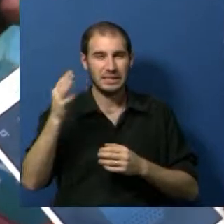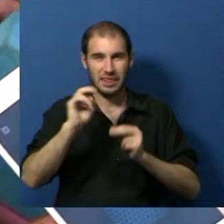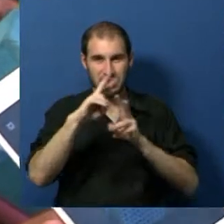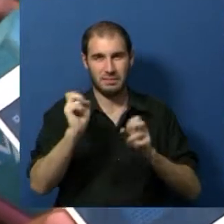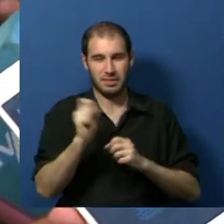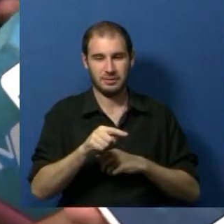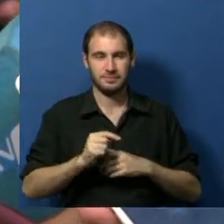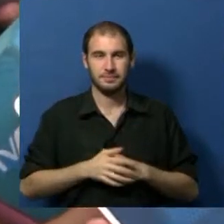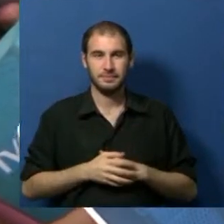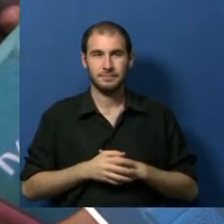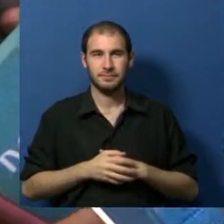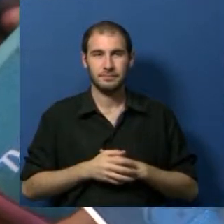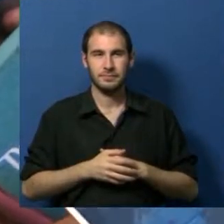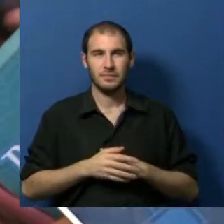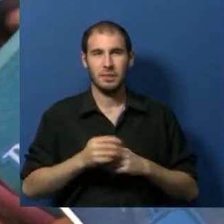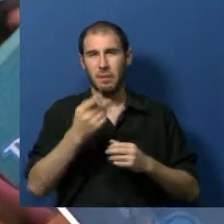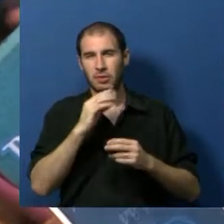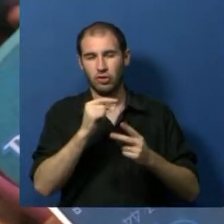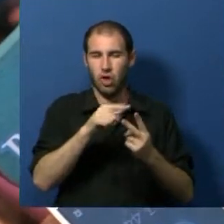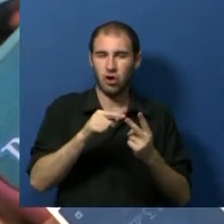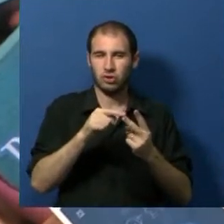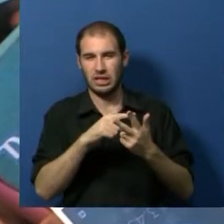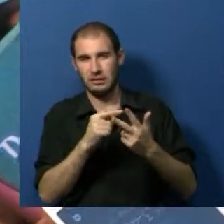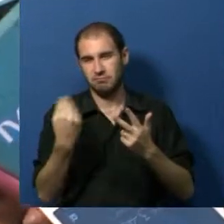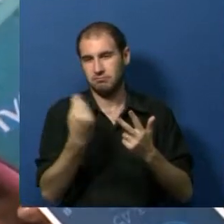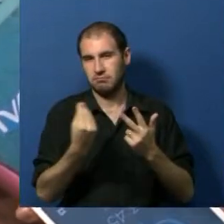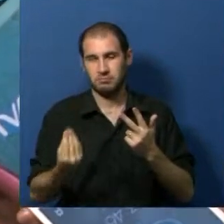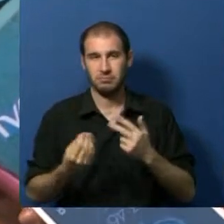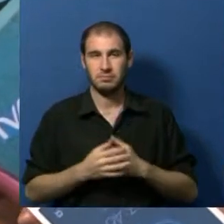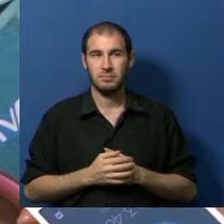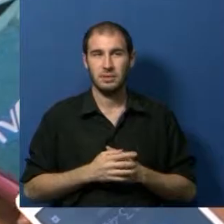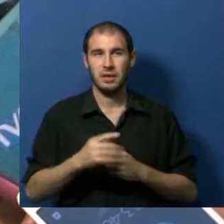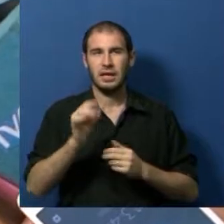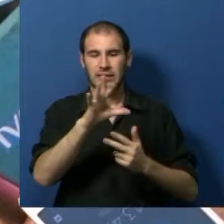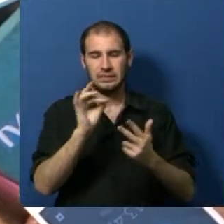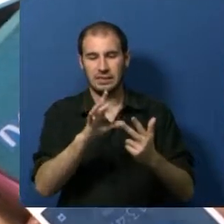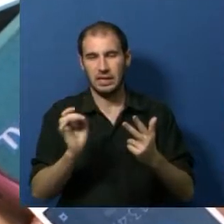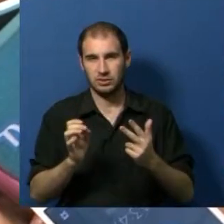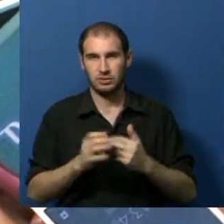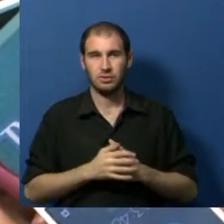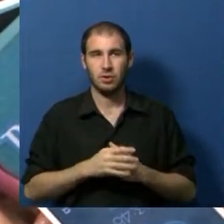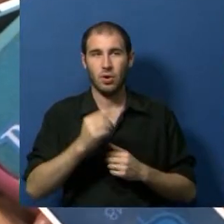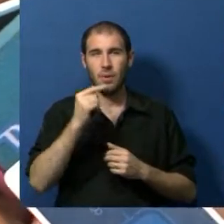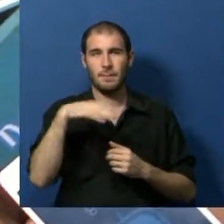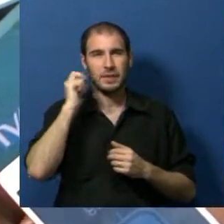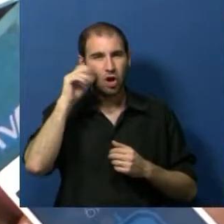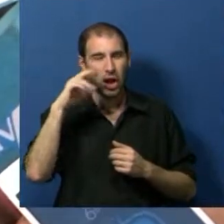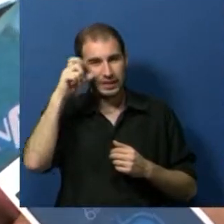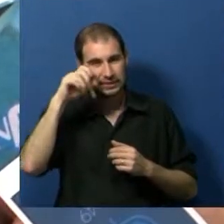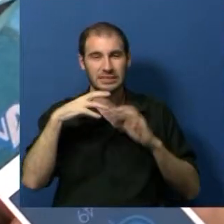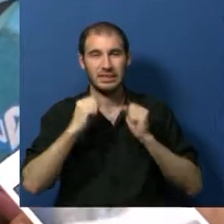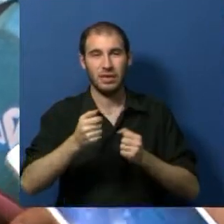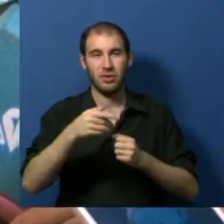tema. Tenemos al menos 2 o 3 postulantes. Y está haciendo una selección entre Humberto Mingoranz, el secretario